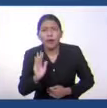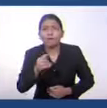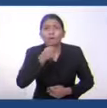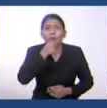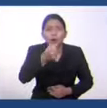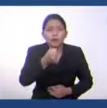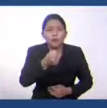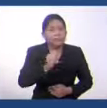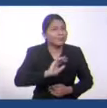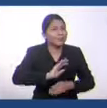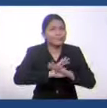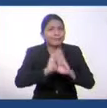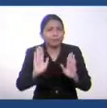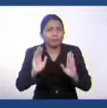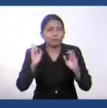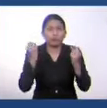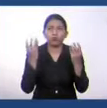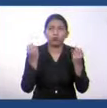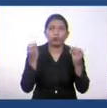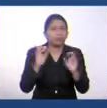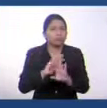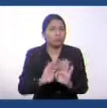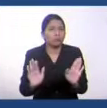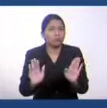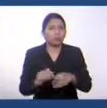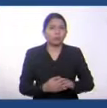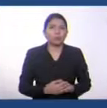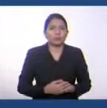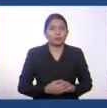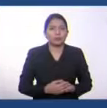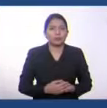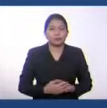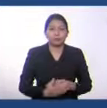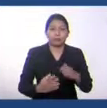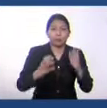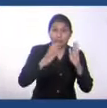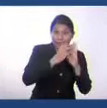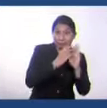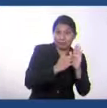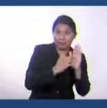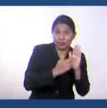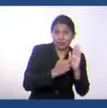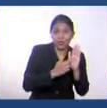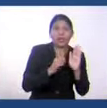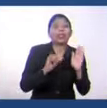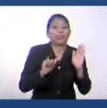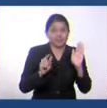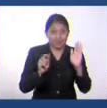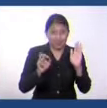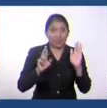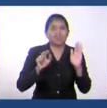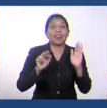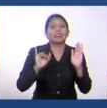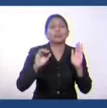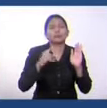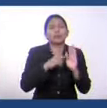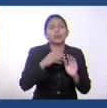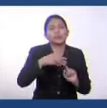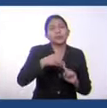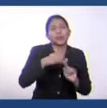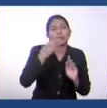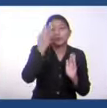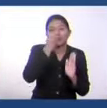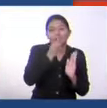informativa o expositiva. Los textos literarios presentan un lenguaje especial que les otorga valor